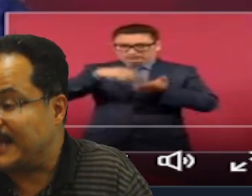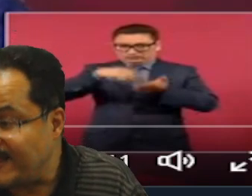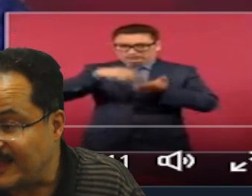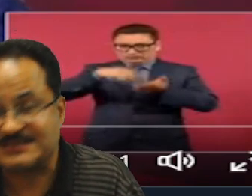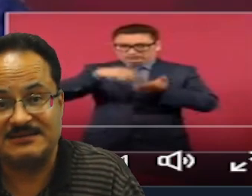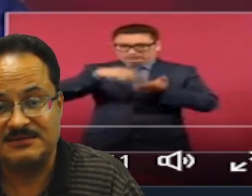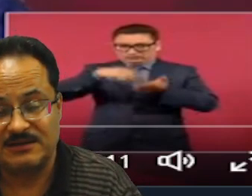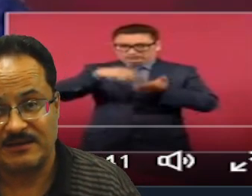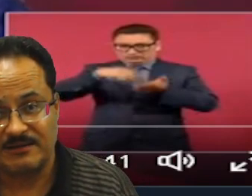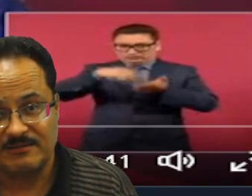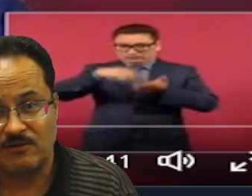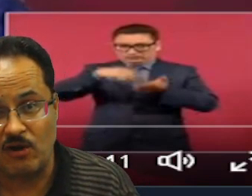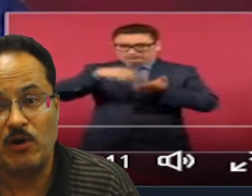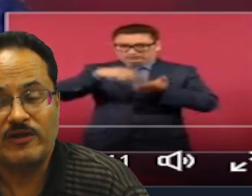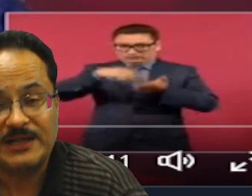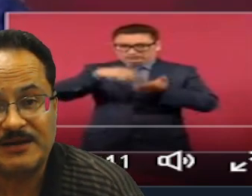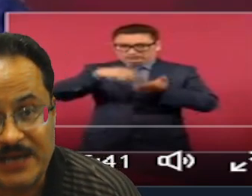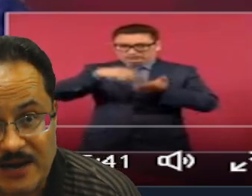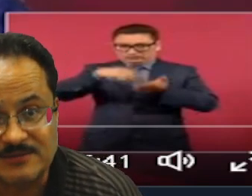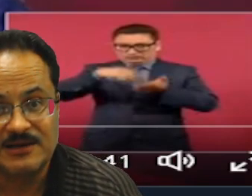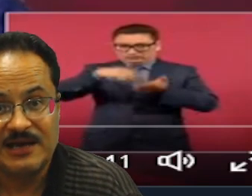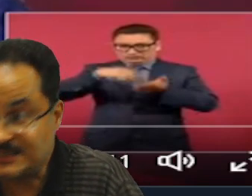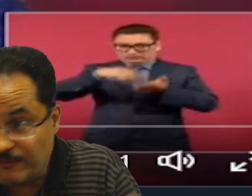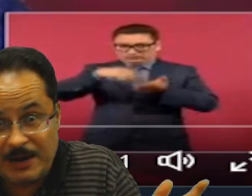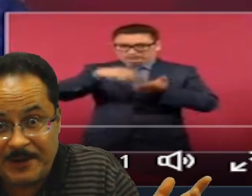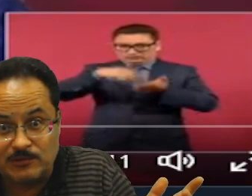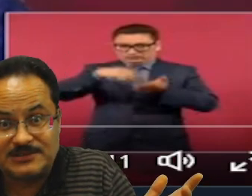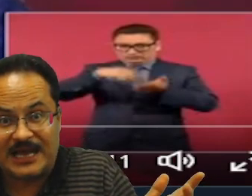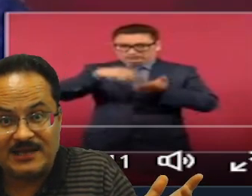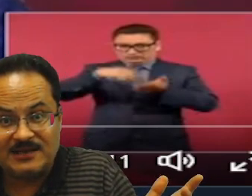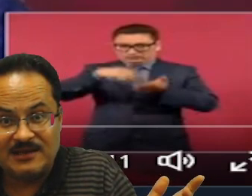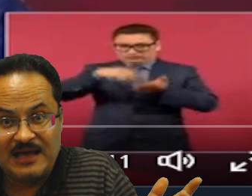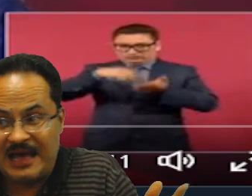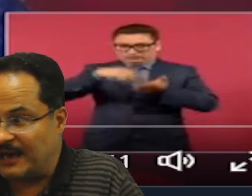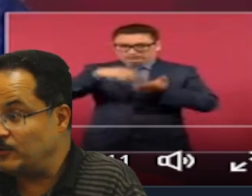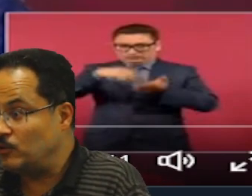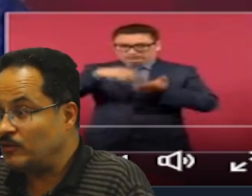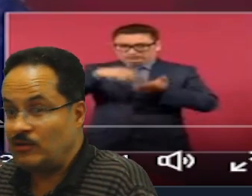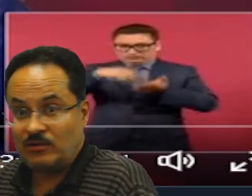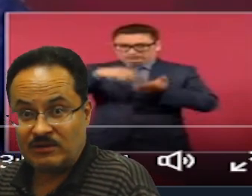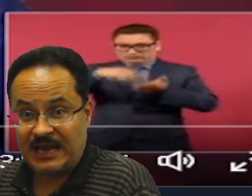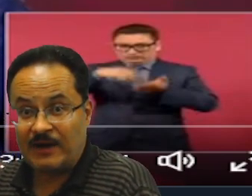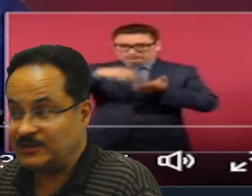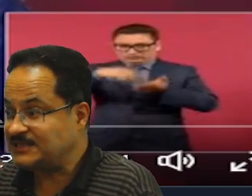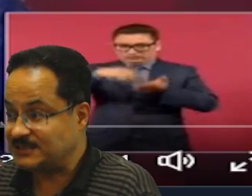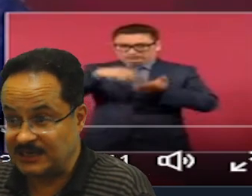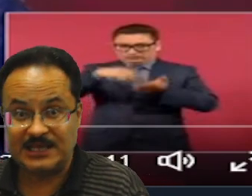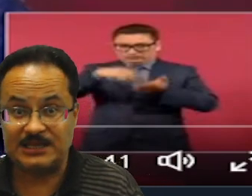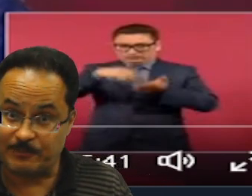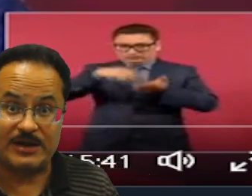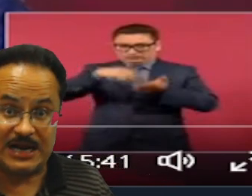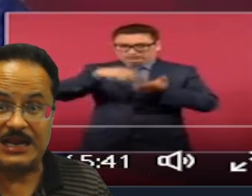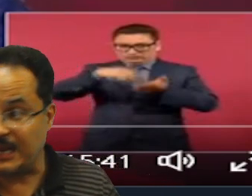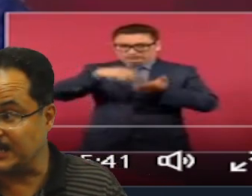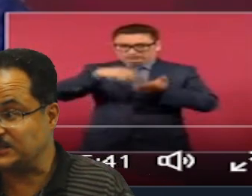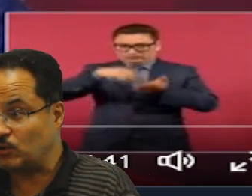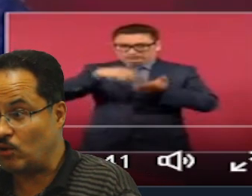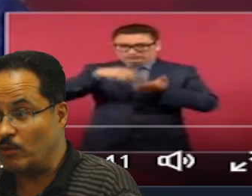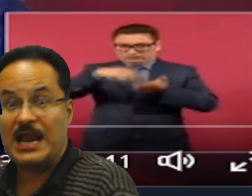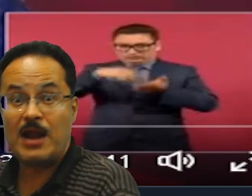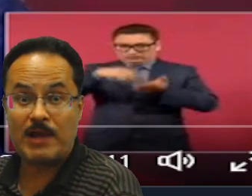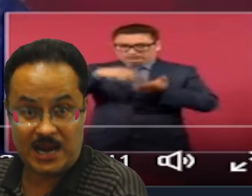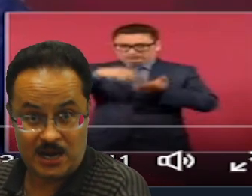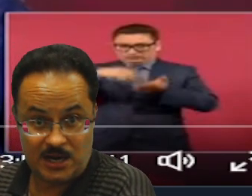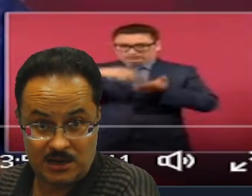fabricadas cómo lo determinaron Esa fue la pregunta Ah no Ya ahorita se trata de poner al ejército